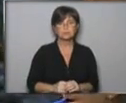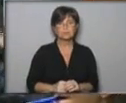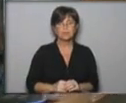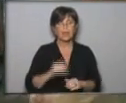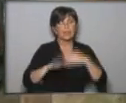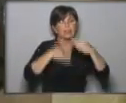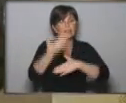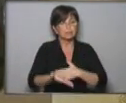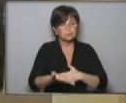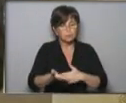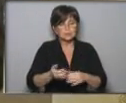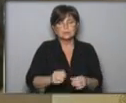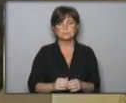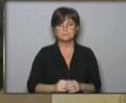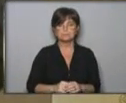Después,